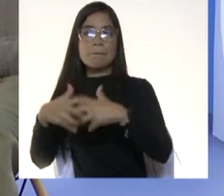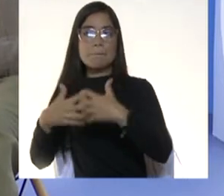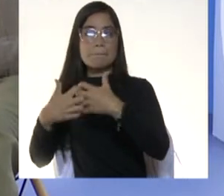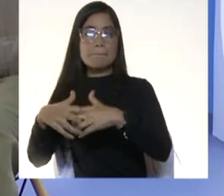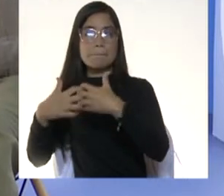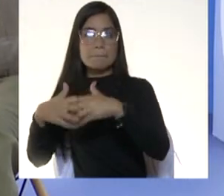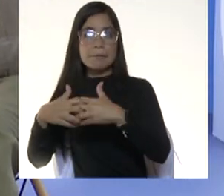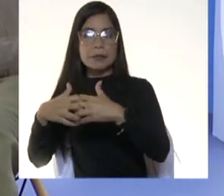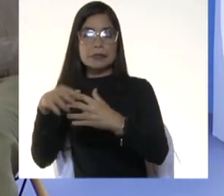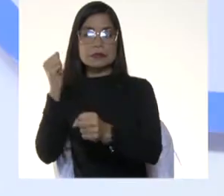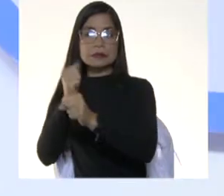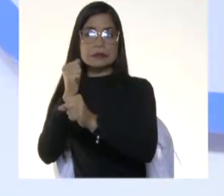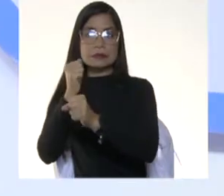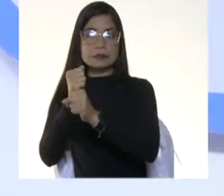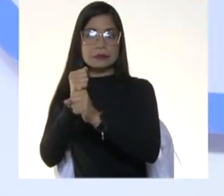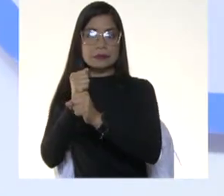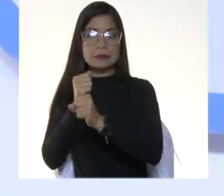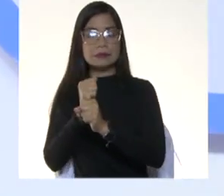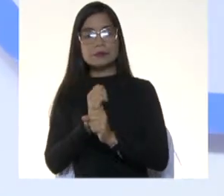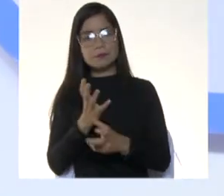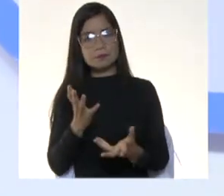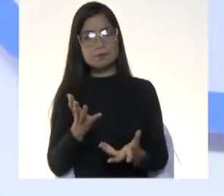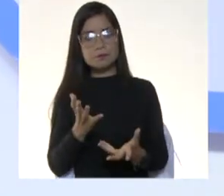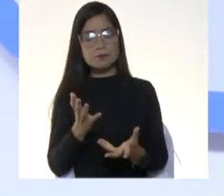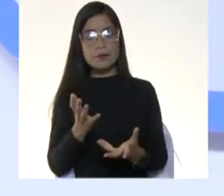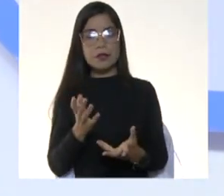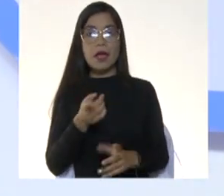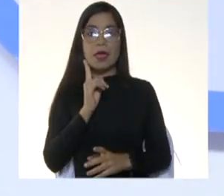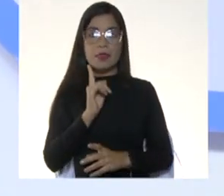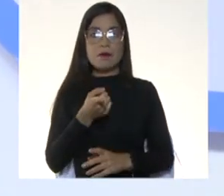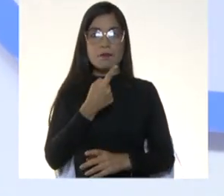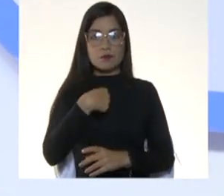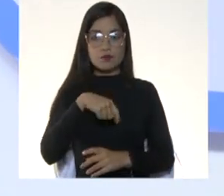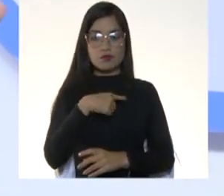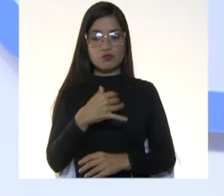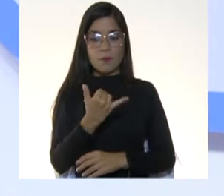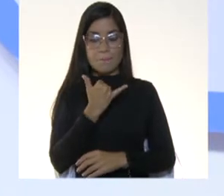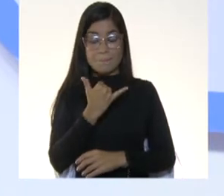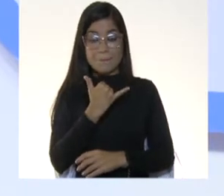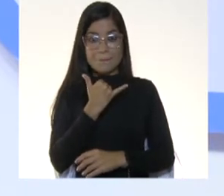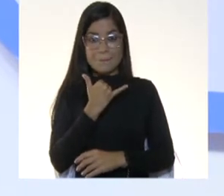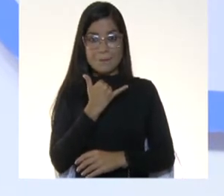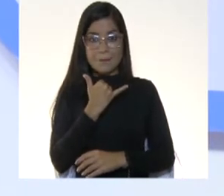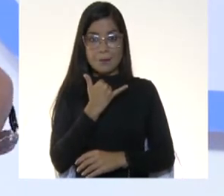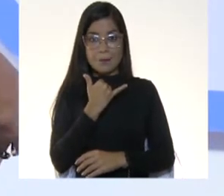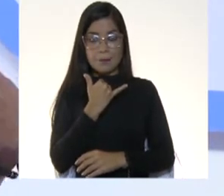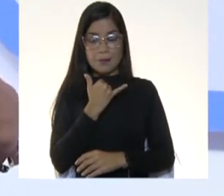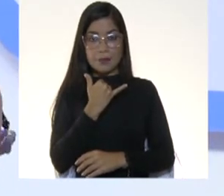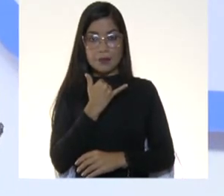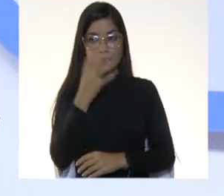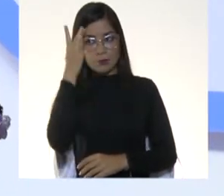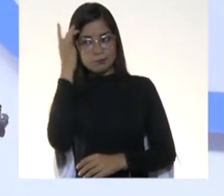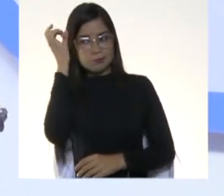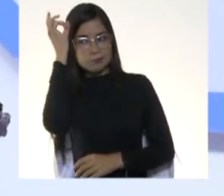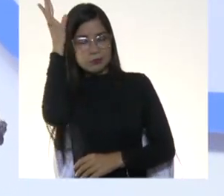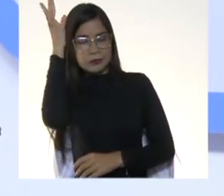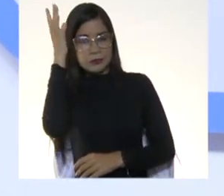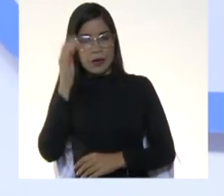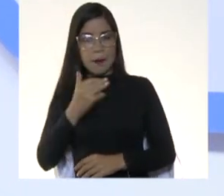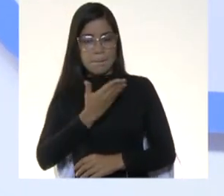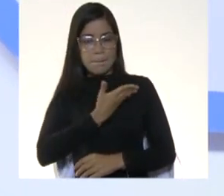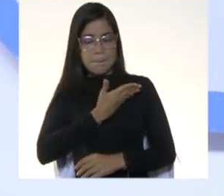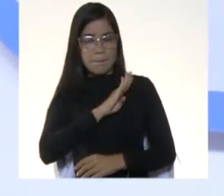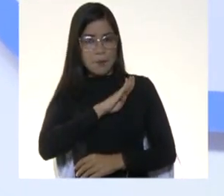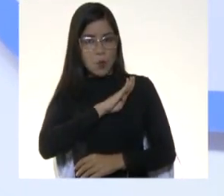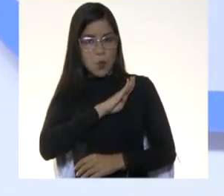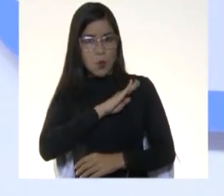concepto bien delicado de manejar ahorita en tiempos de revolución, ¿no? De transformación pedagógica. Tenemos que dejar un poquito atrás eso